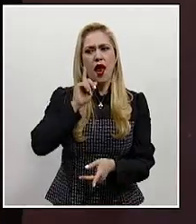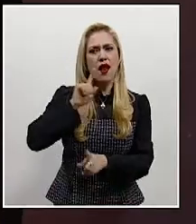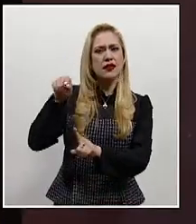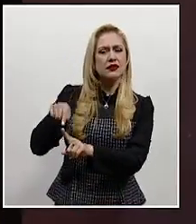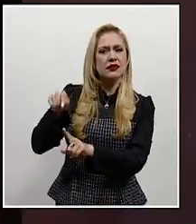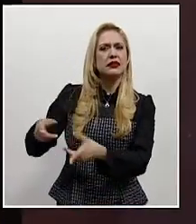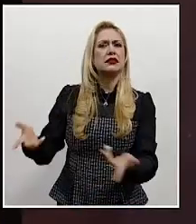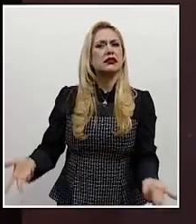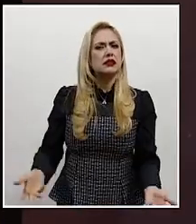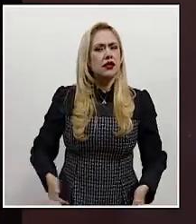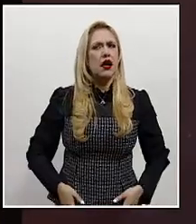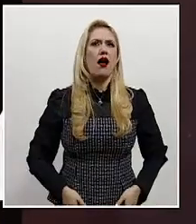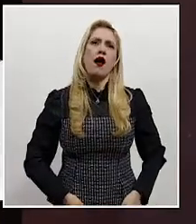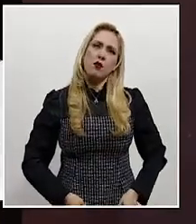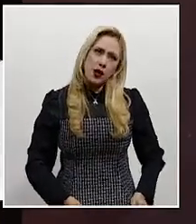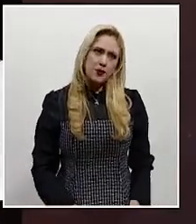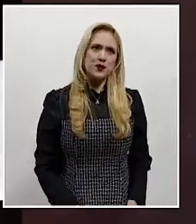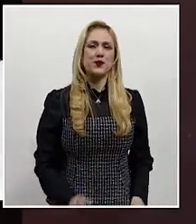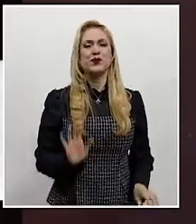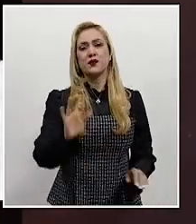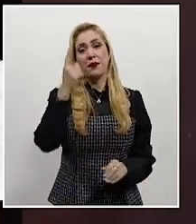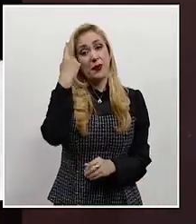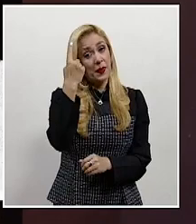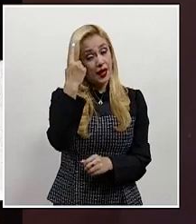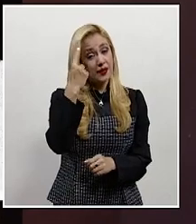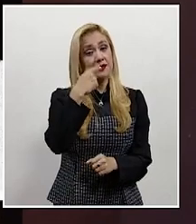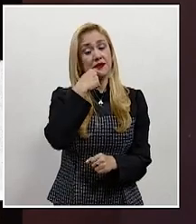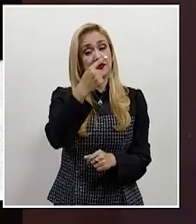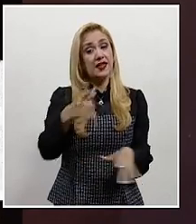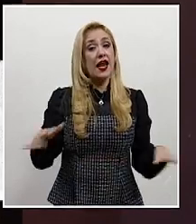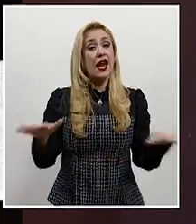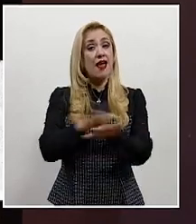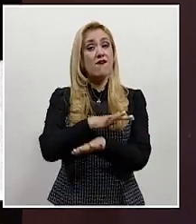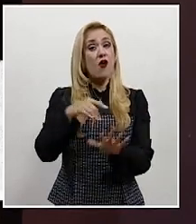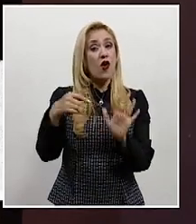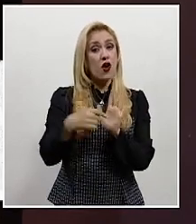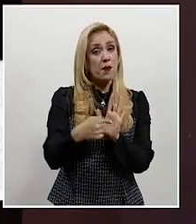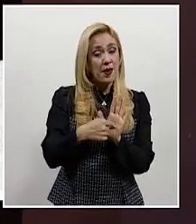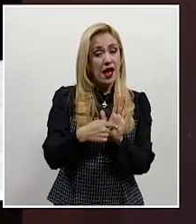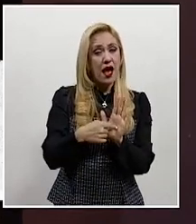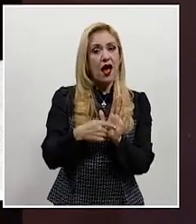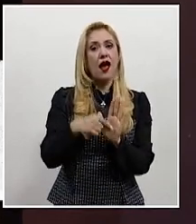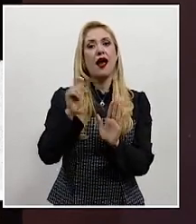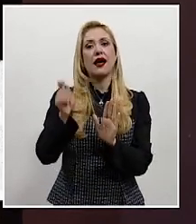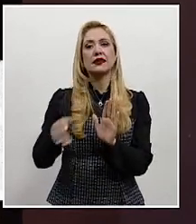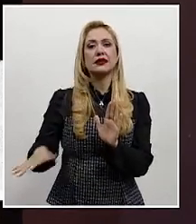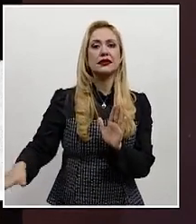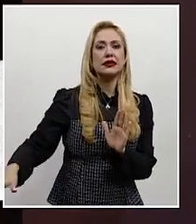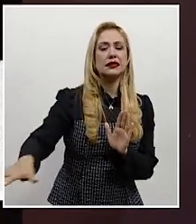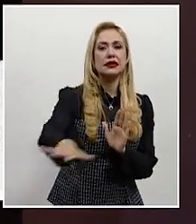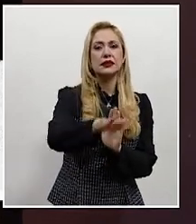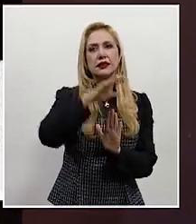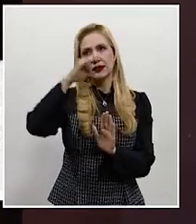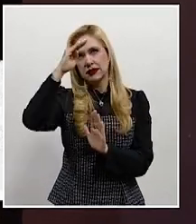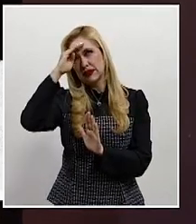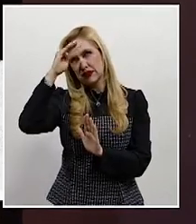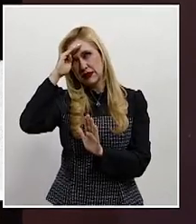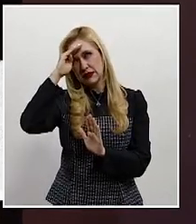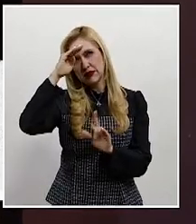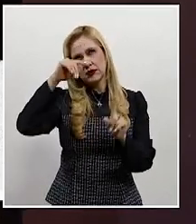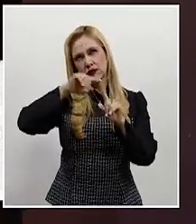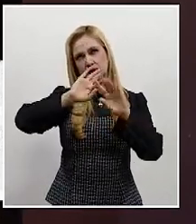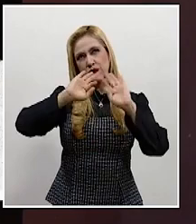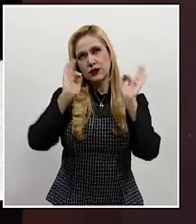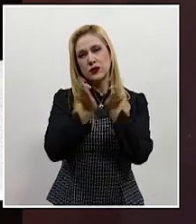Sí, fíjate que, bueno, primero decir que esta reforma forma parte de una política laboral que incluye, como bien señalás,